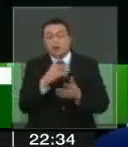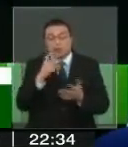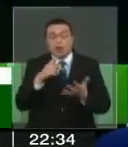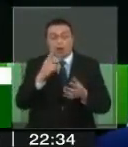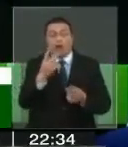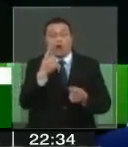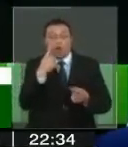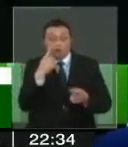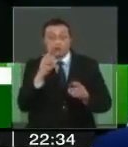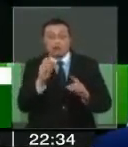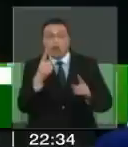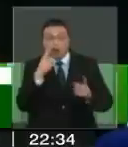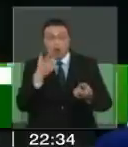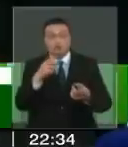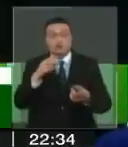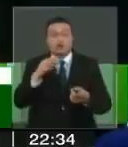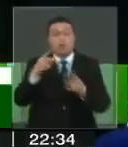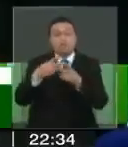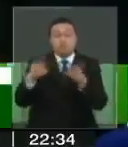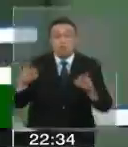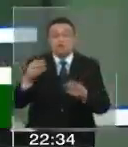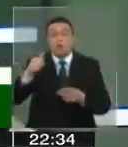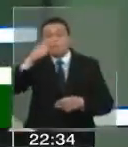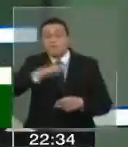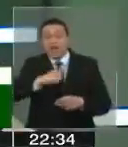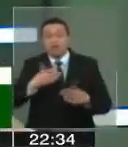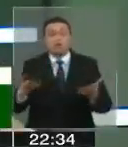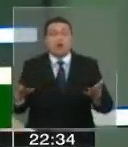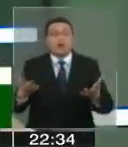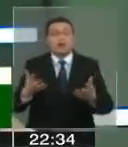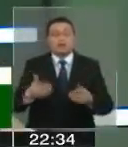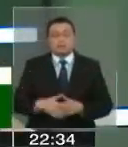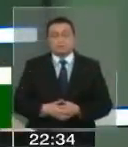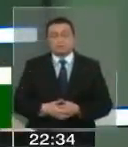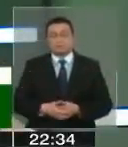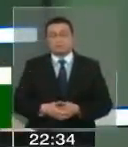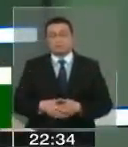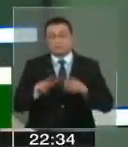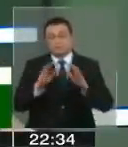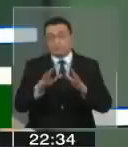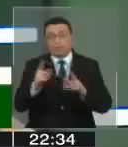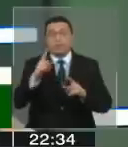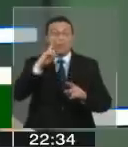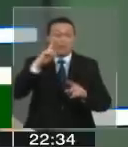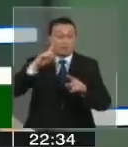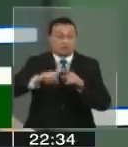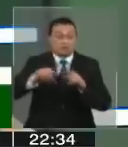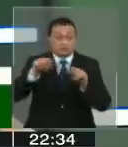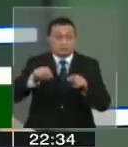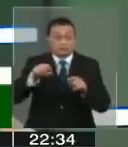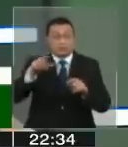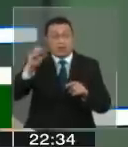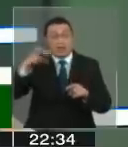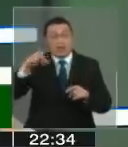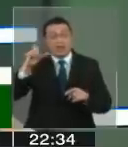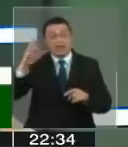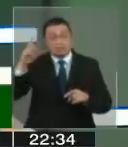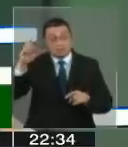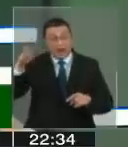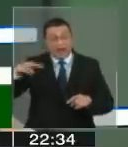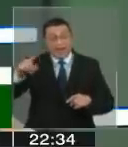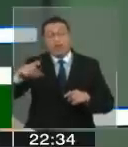¿No se reconoce? ¿Sistema público, privado? Mira, el desconocimiento del cuadro también dificulta el